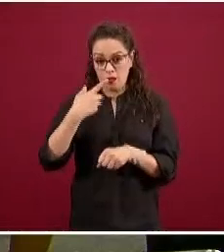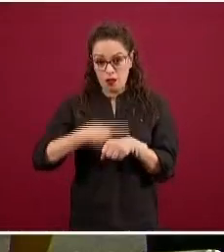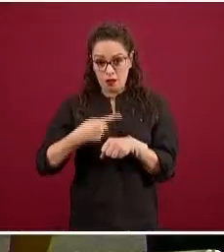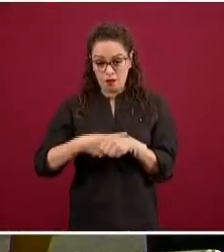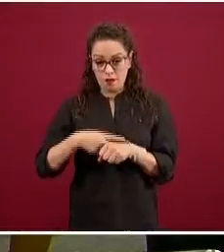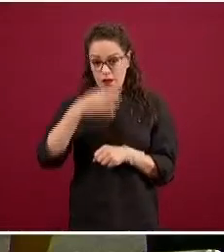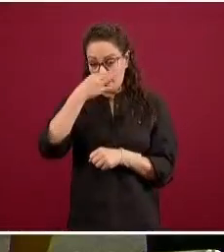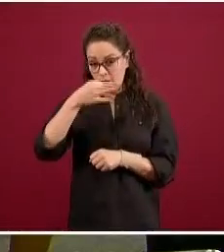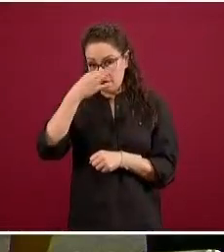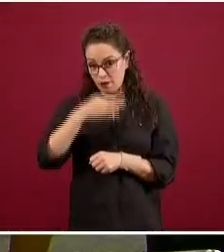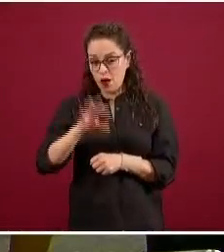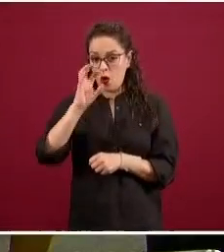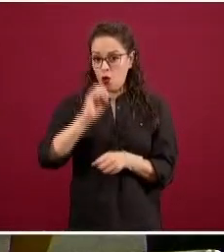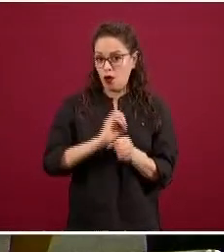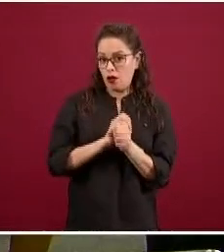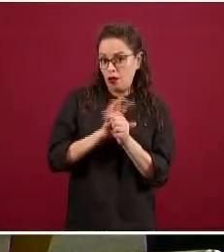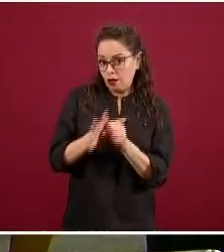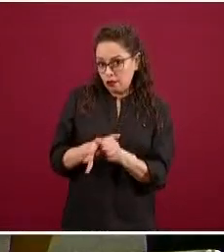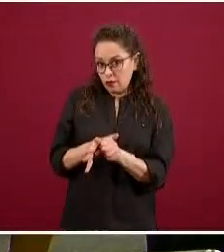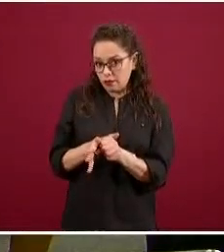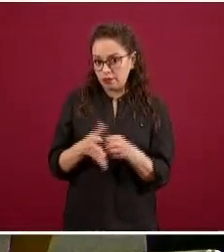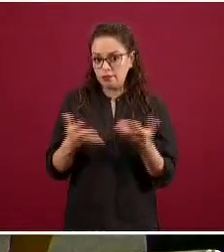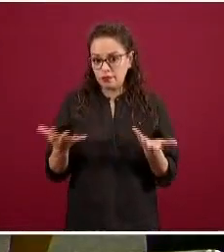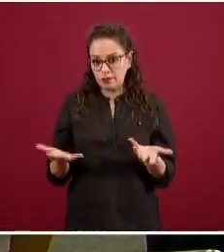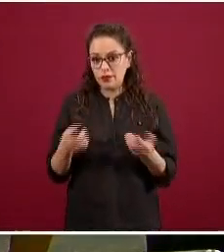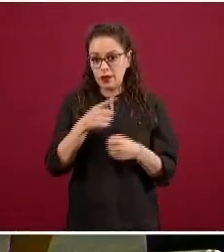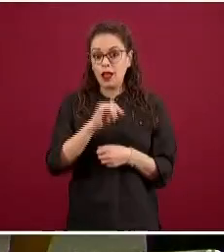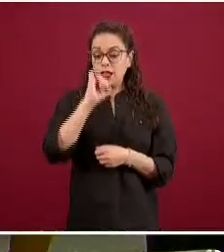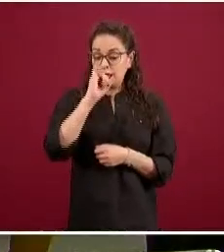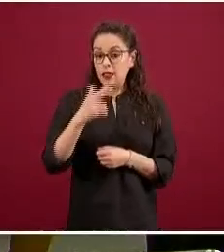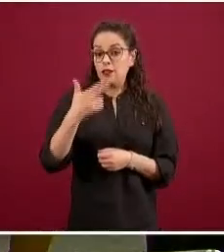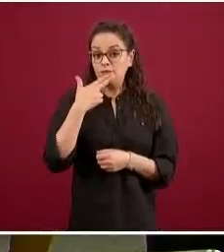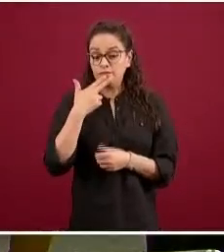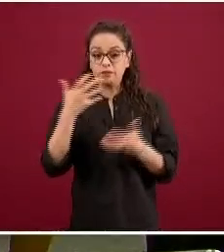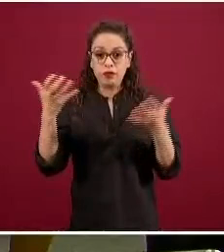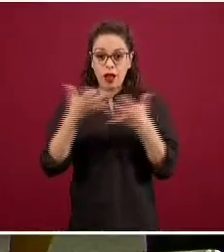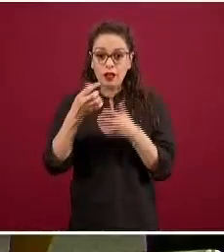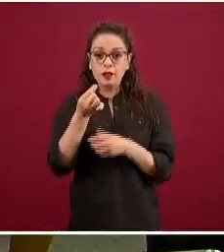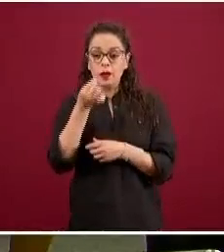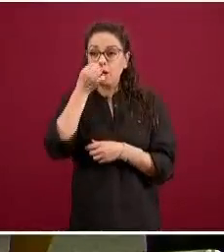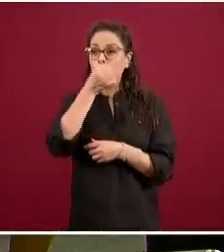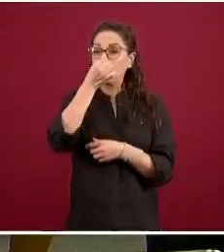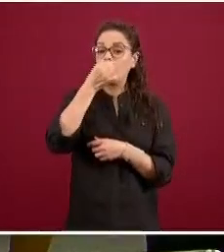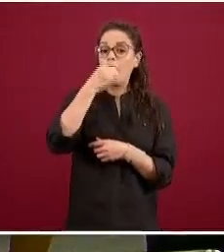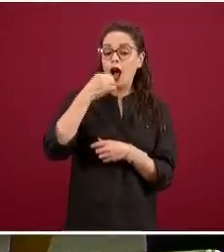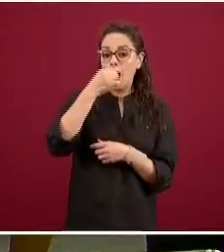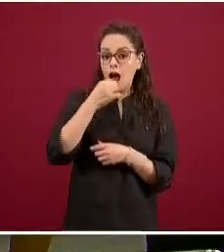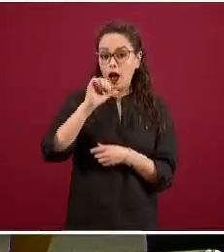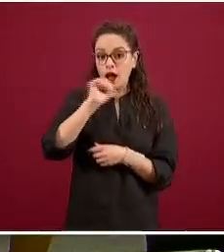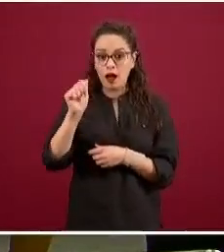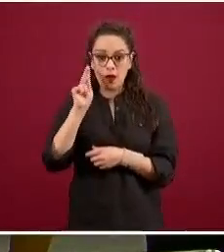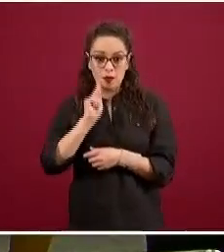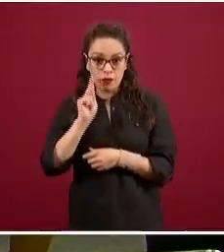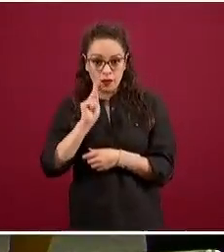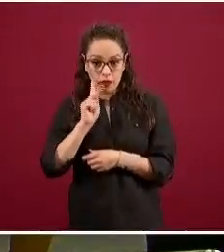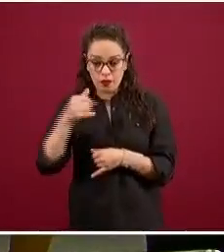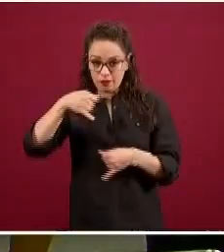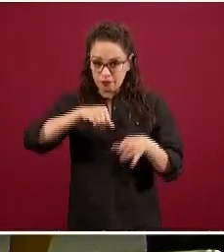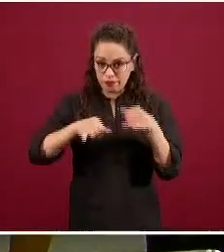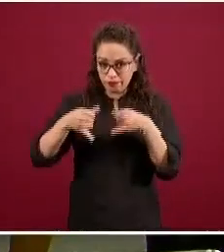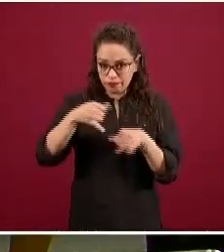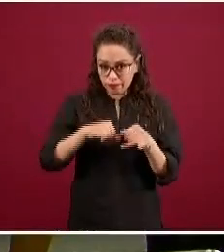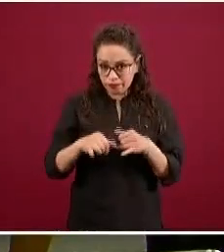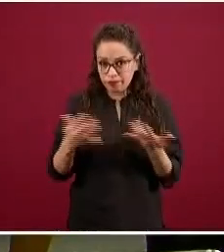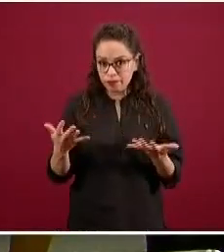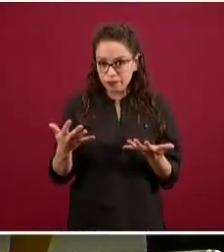útil hacerle la prueba porque no tiene una razón de ser clínica y lo preferente es que se vaya a